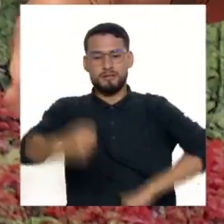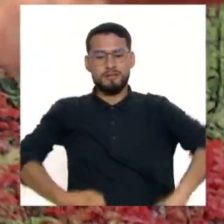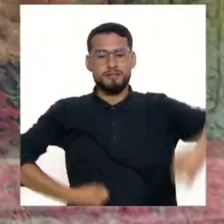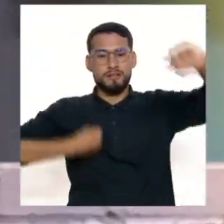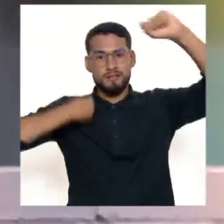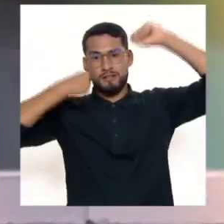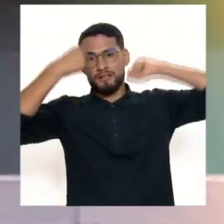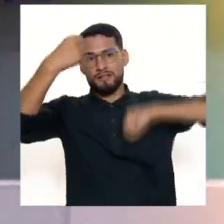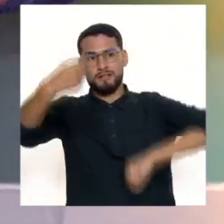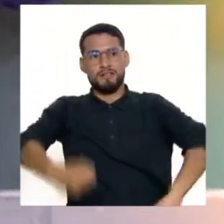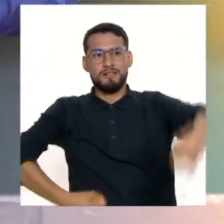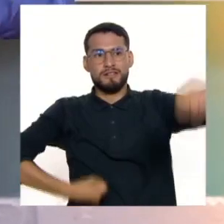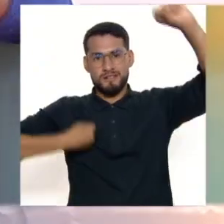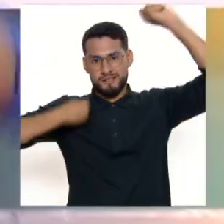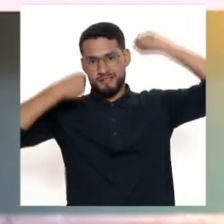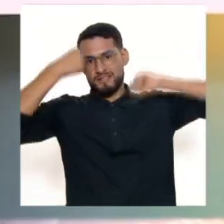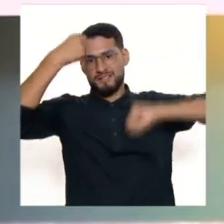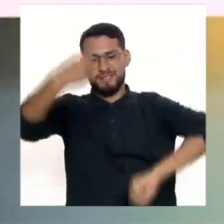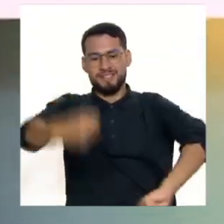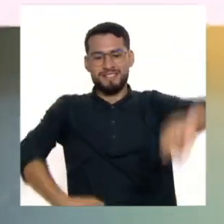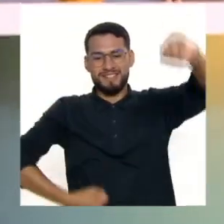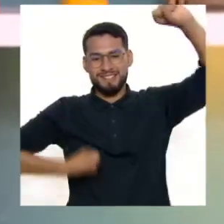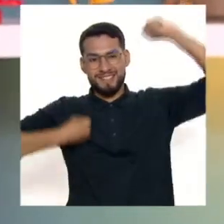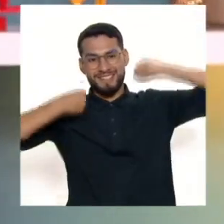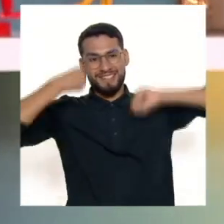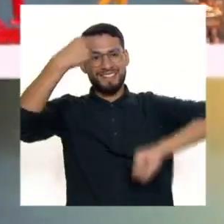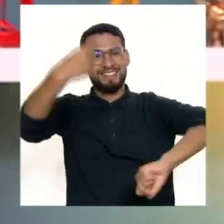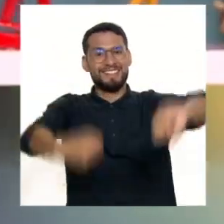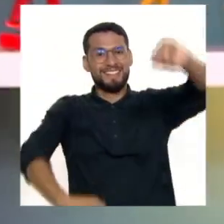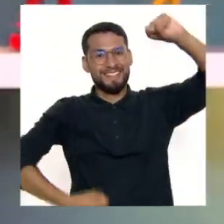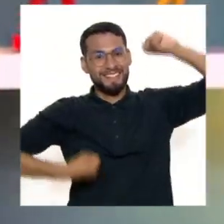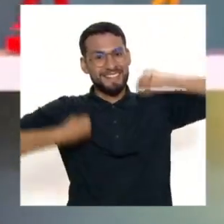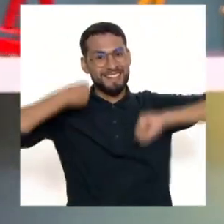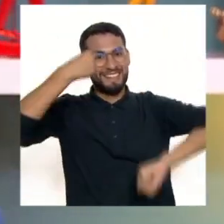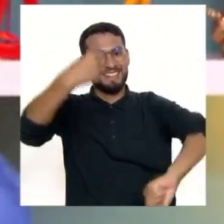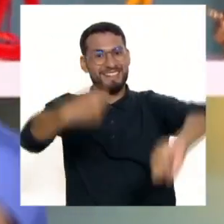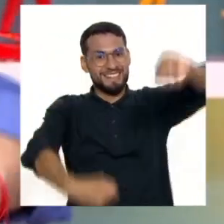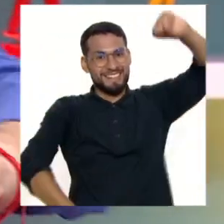derecha. ¡Descerebrada totalmente! Sí,